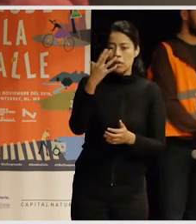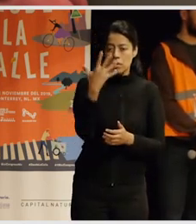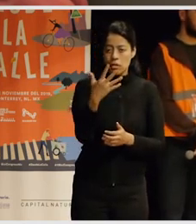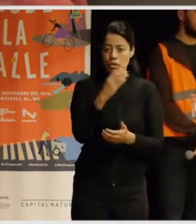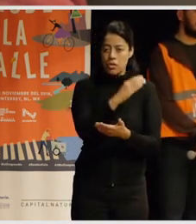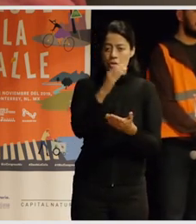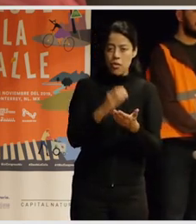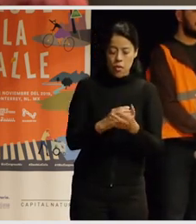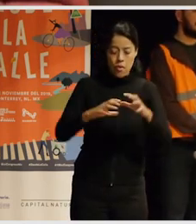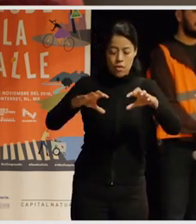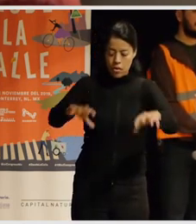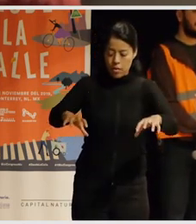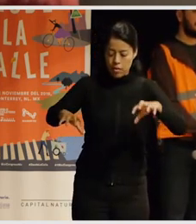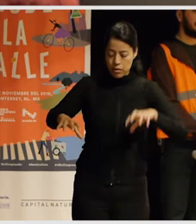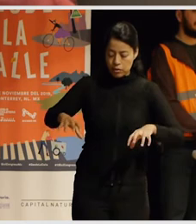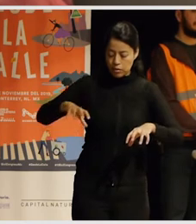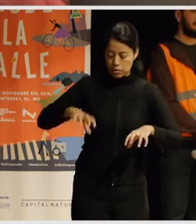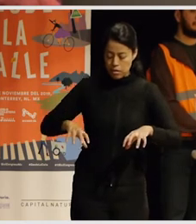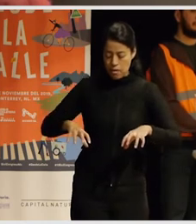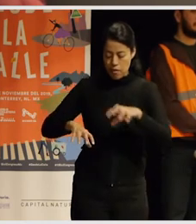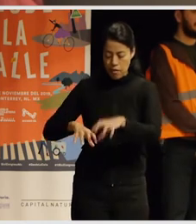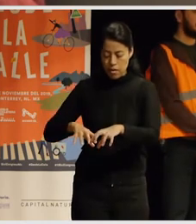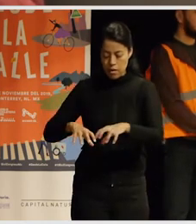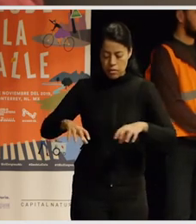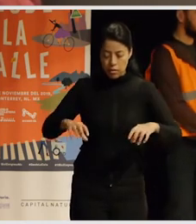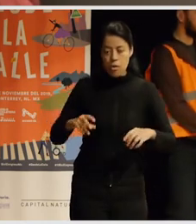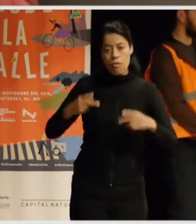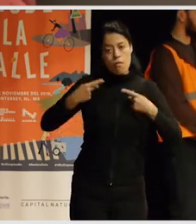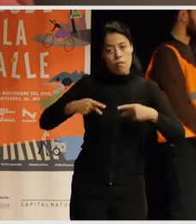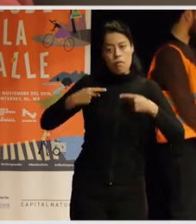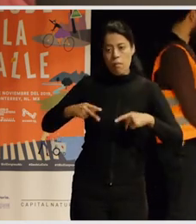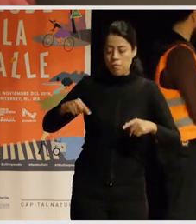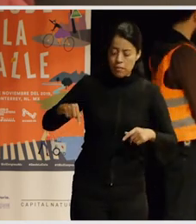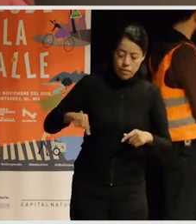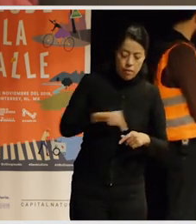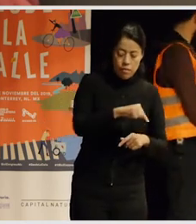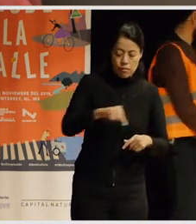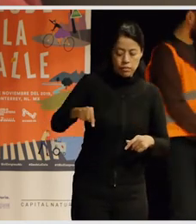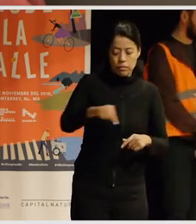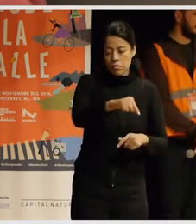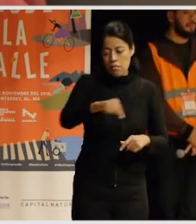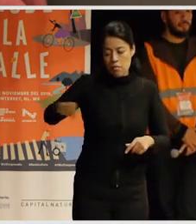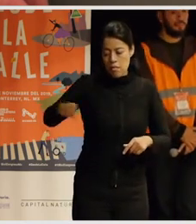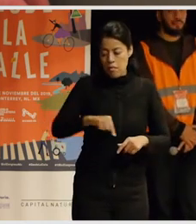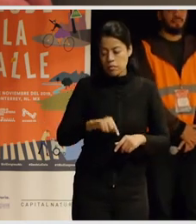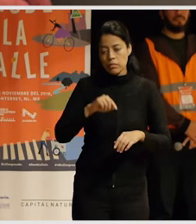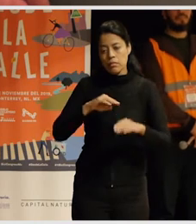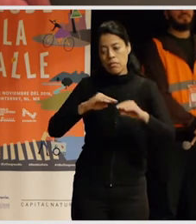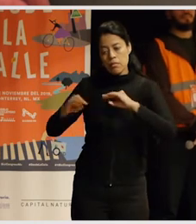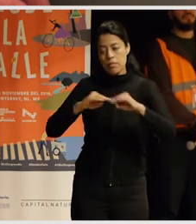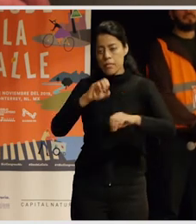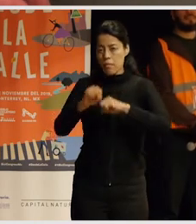donde es muy transitado por gente que se mueve en bicicleta para ir a los